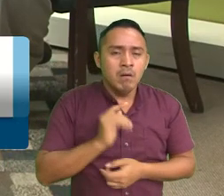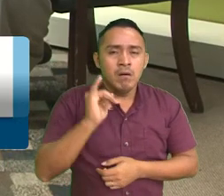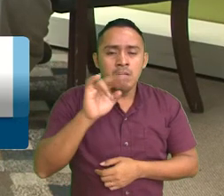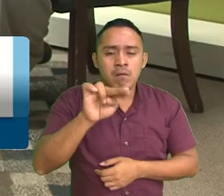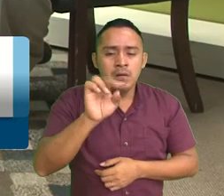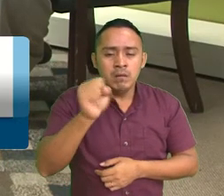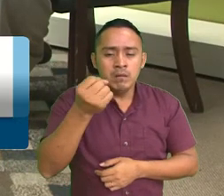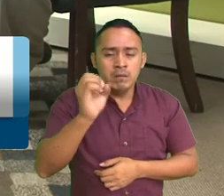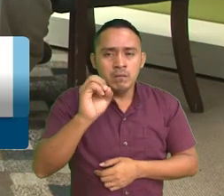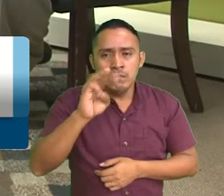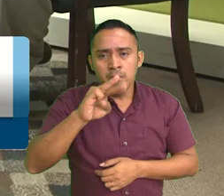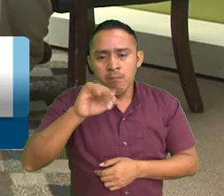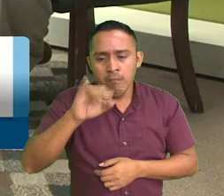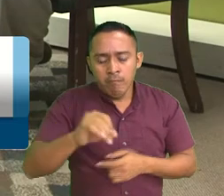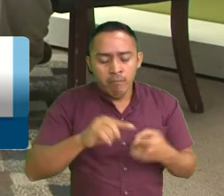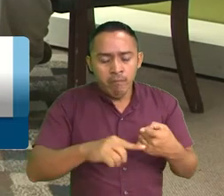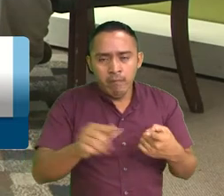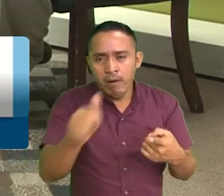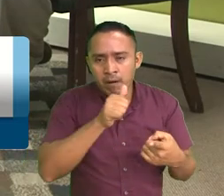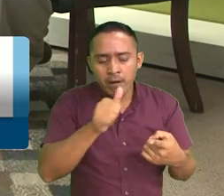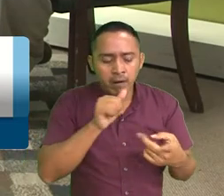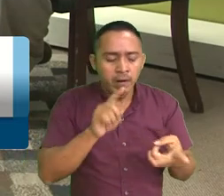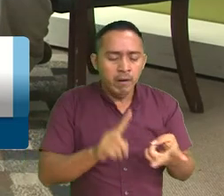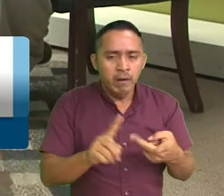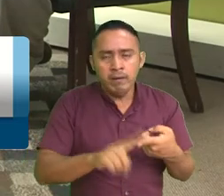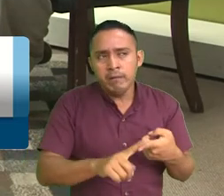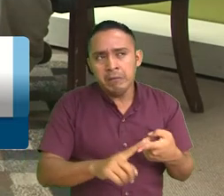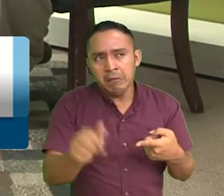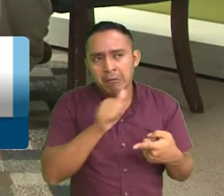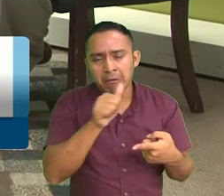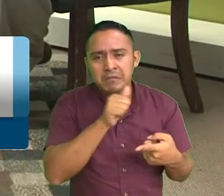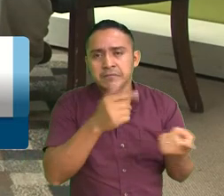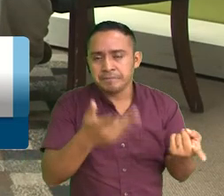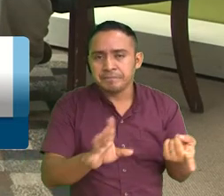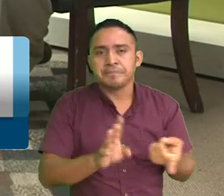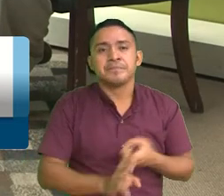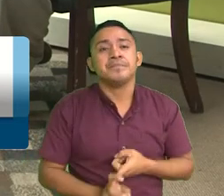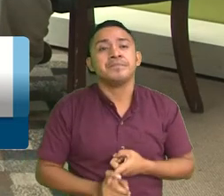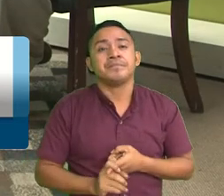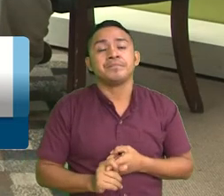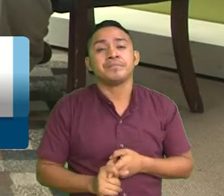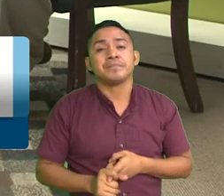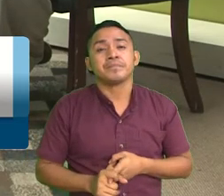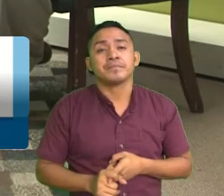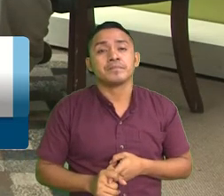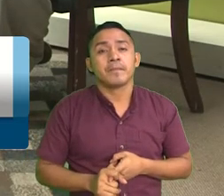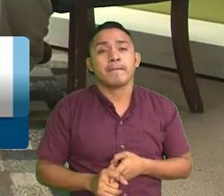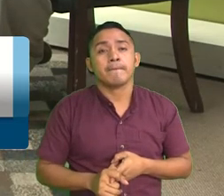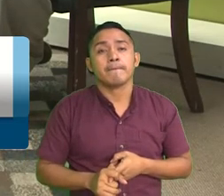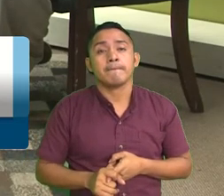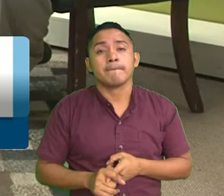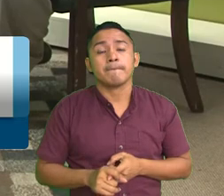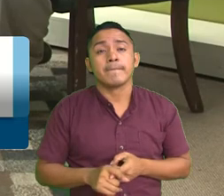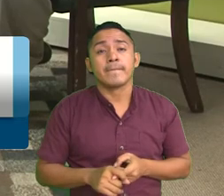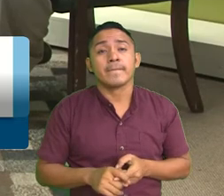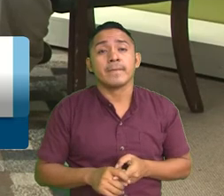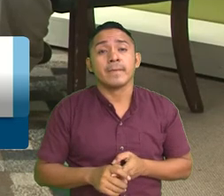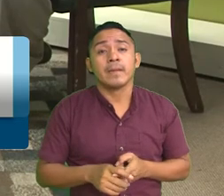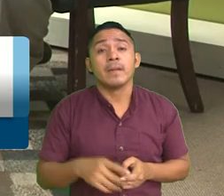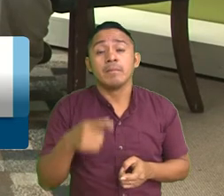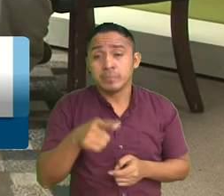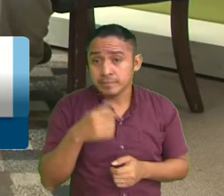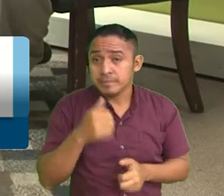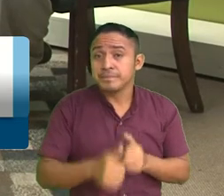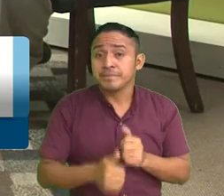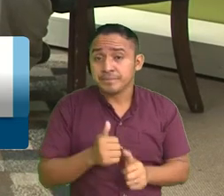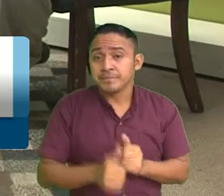que consume alcohol, no sé cuánto, por ejemplo, te meterías a un grave